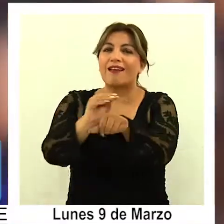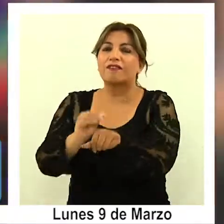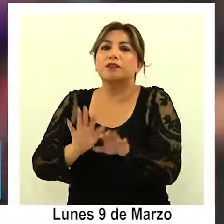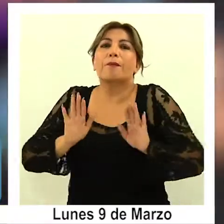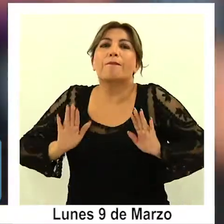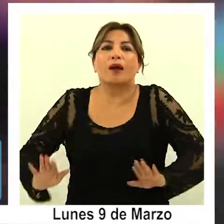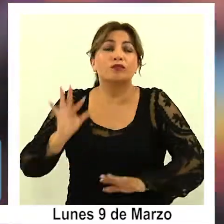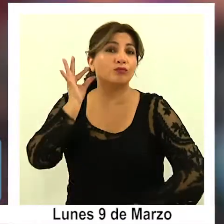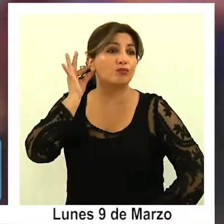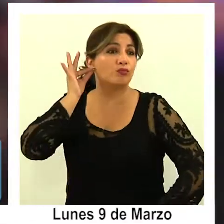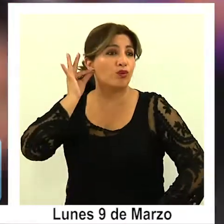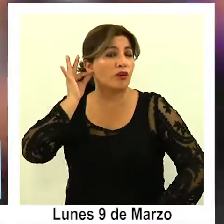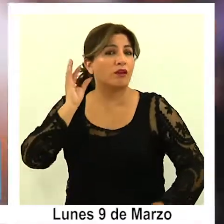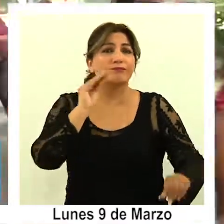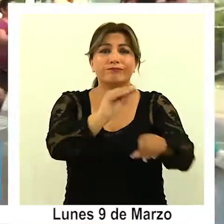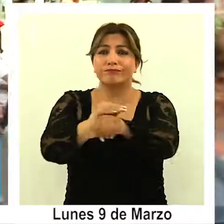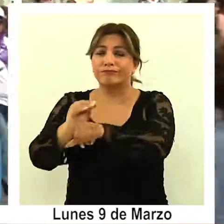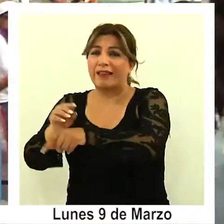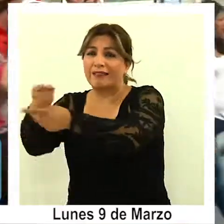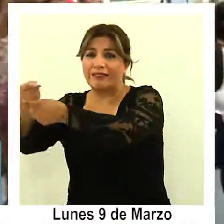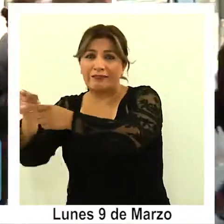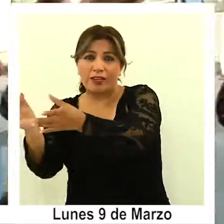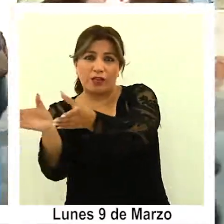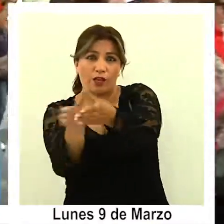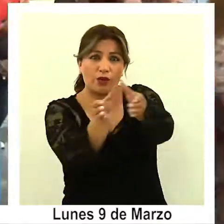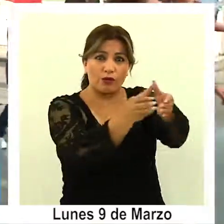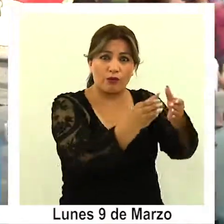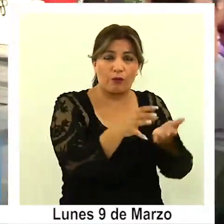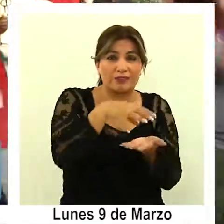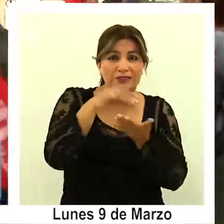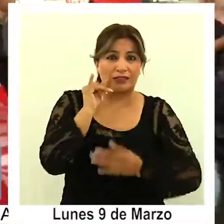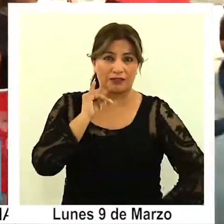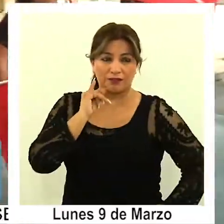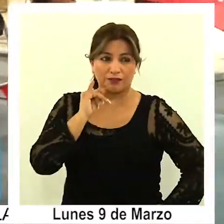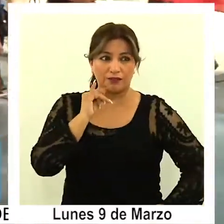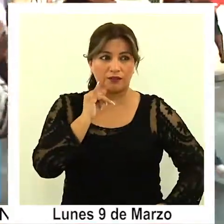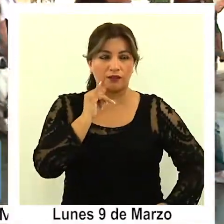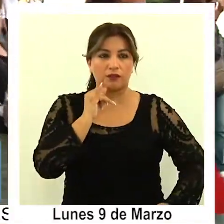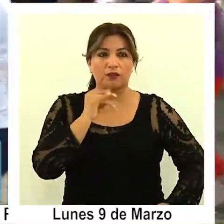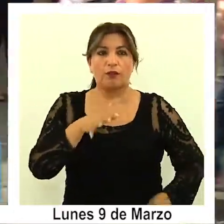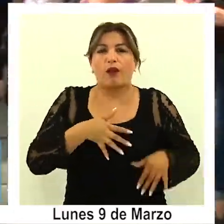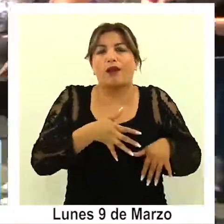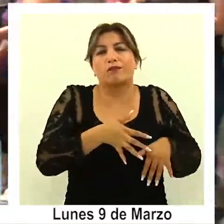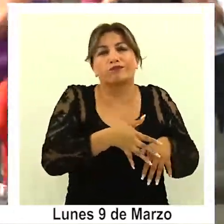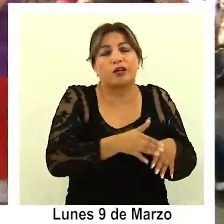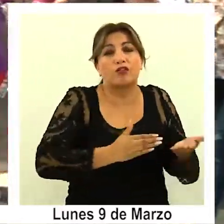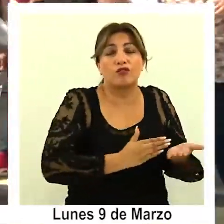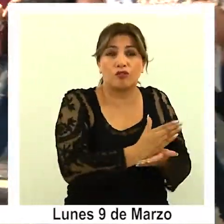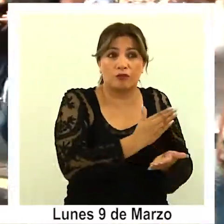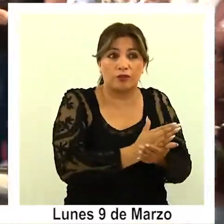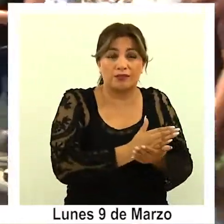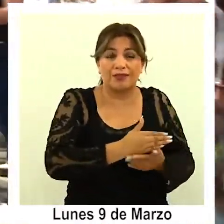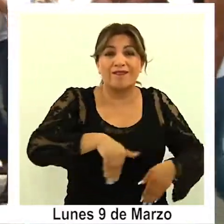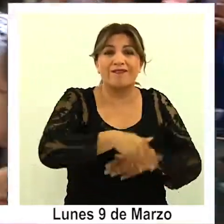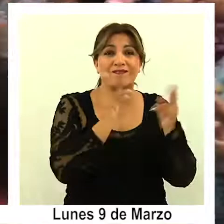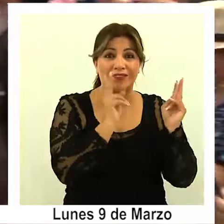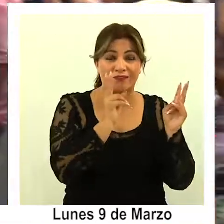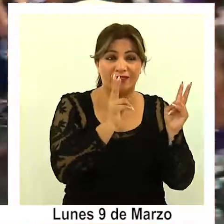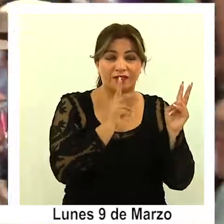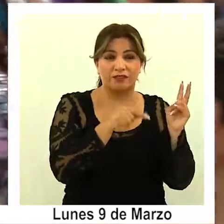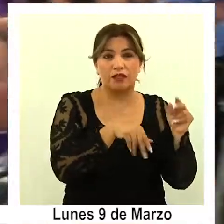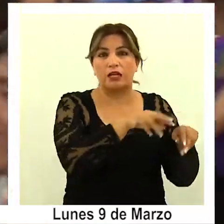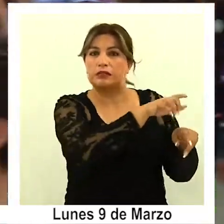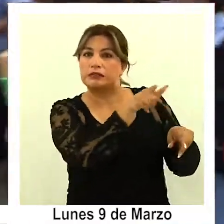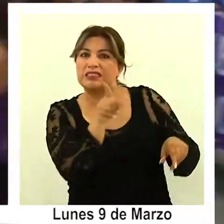tras el llamado a paro feminista convocado por los diversos gremios de la región con un recorrido que partió desde